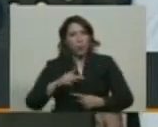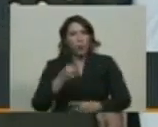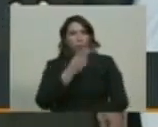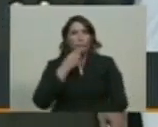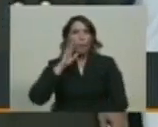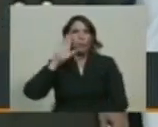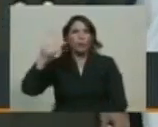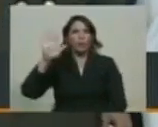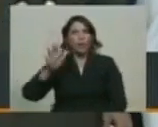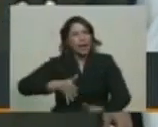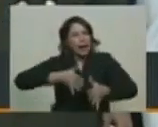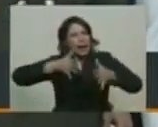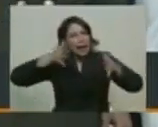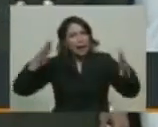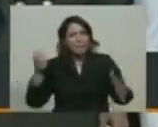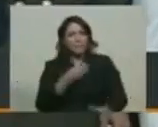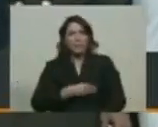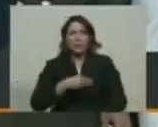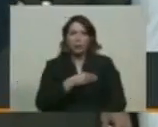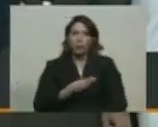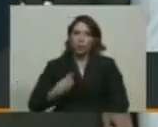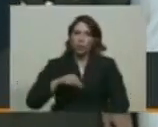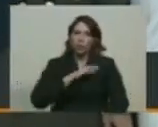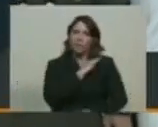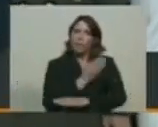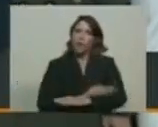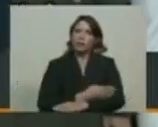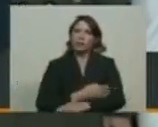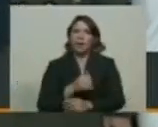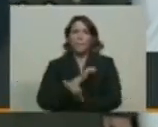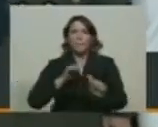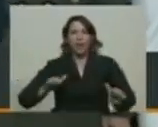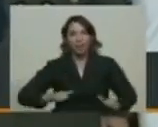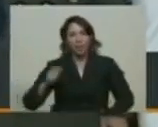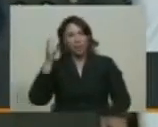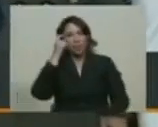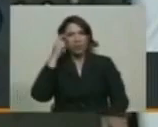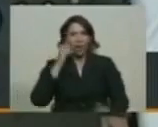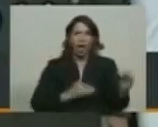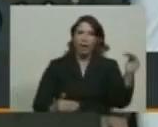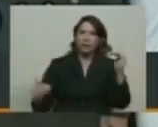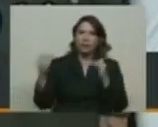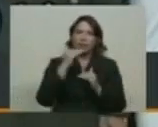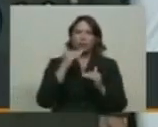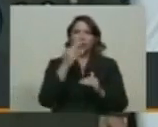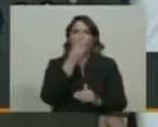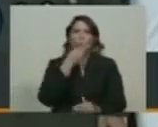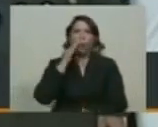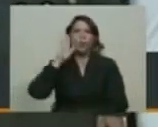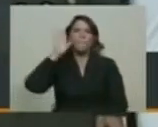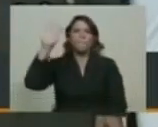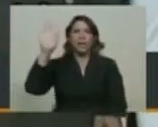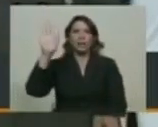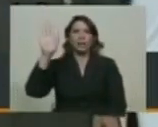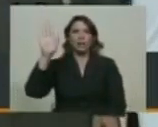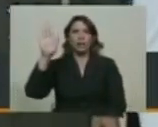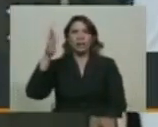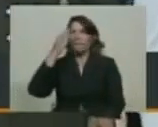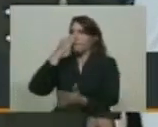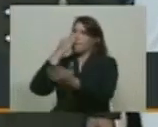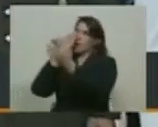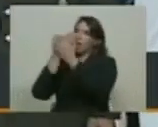y esta gran misión de nuestra Fuerza Armada en este día de ascenso al juramento frente al